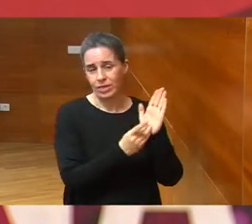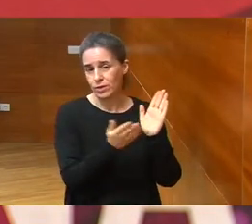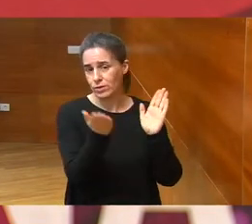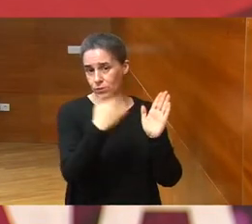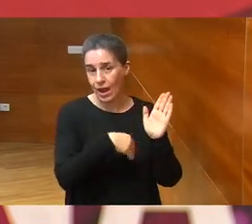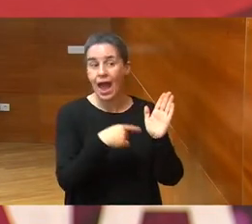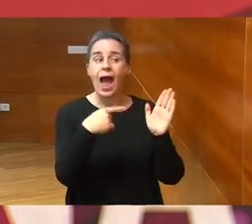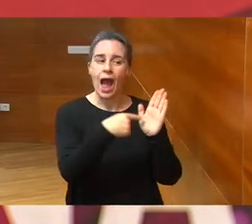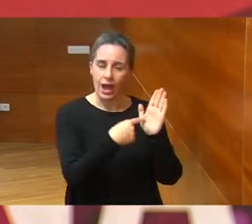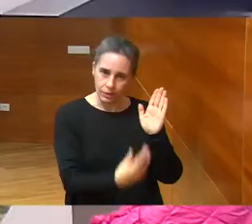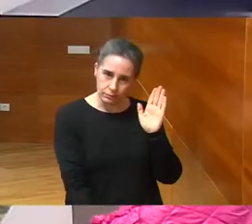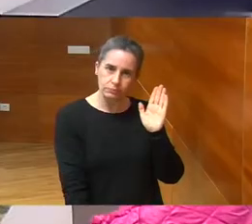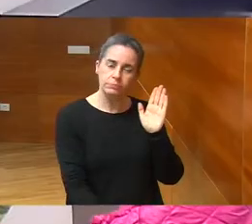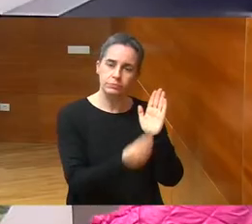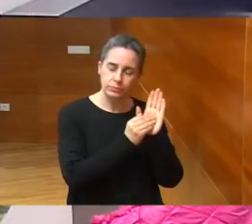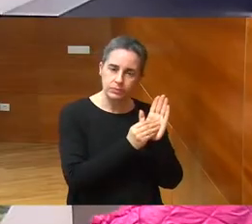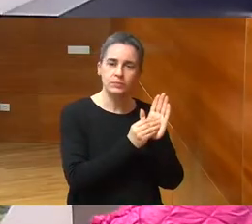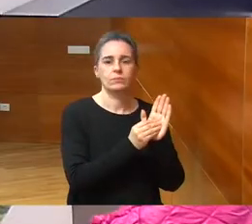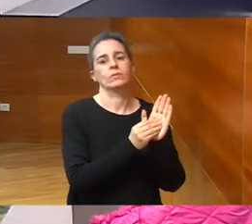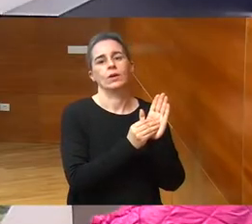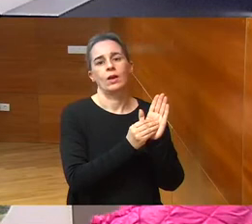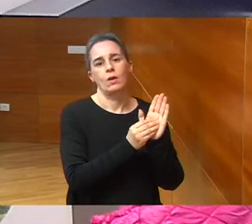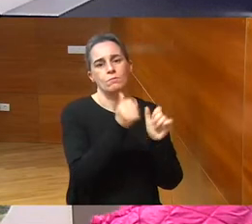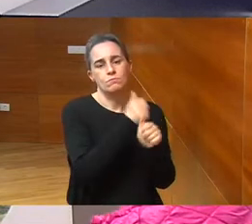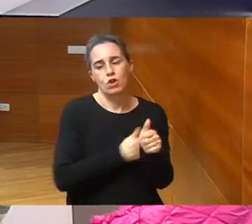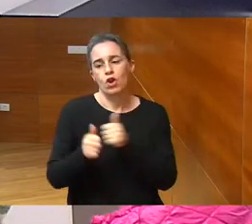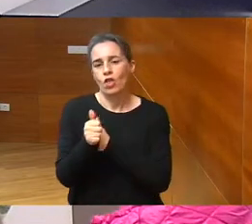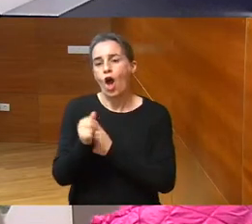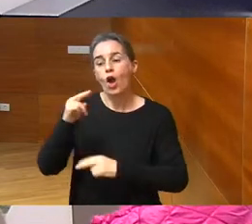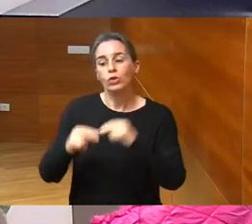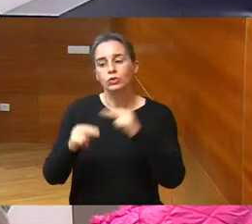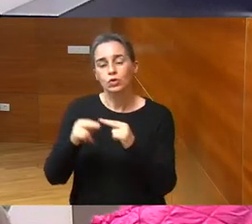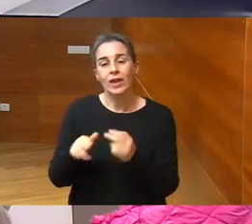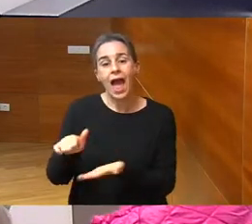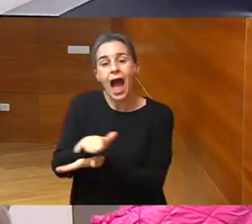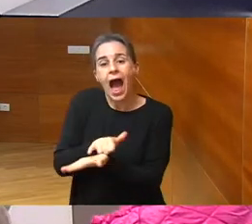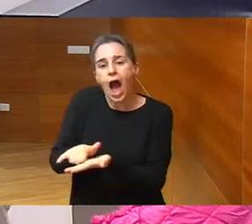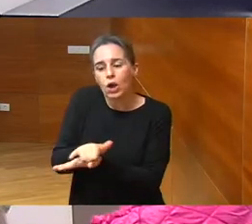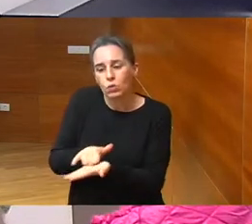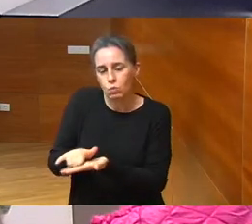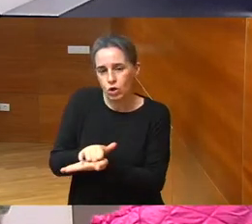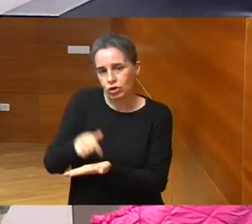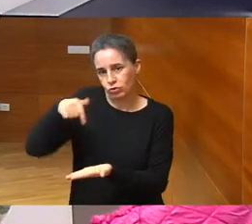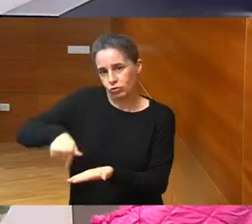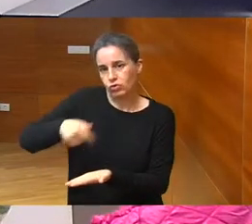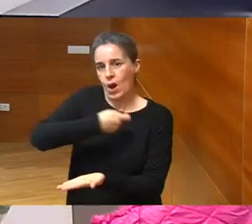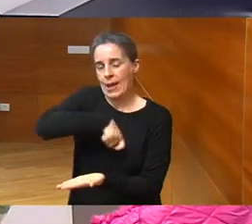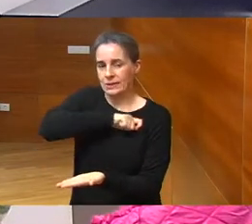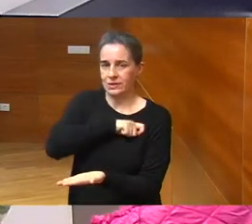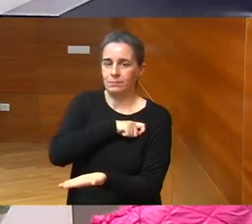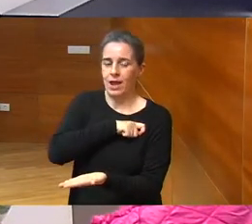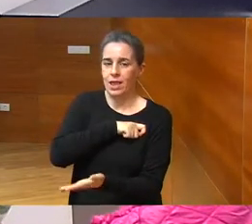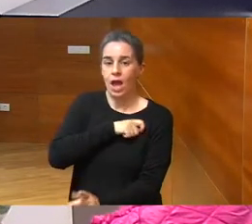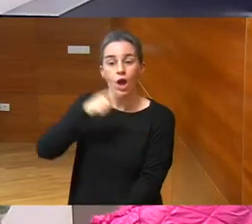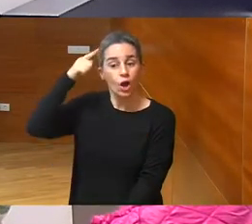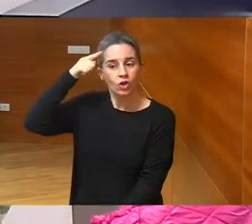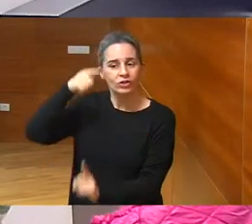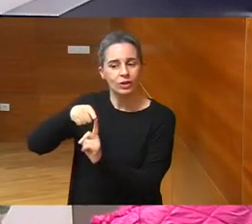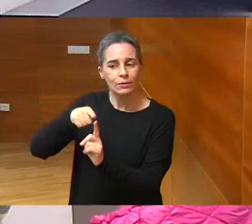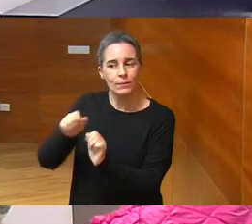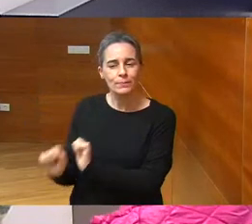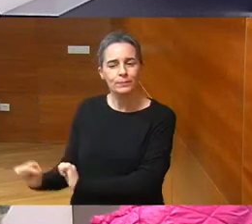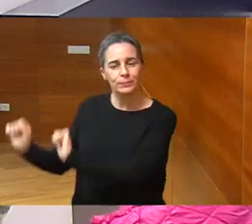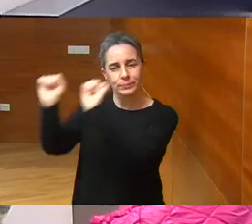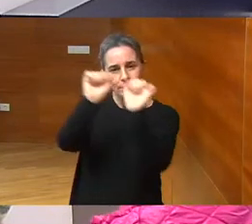prioridad de construir aeropuertos en España Es decir para proteger o que era